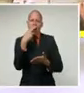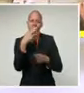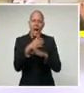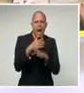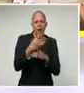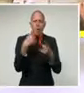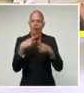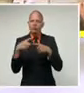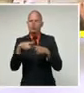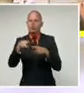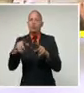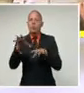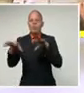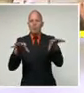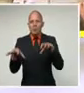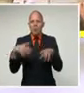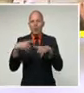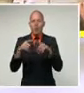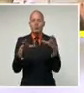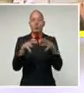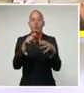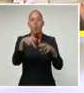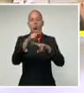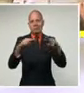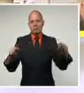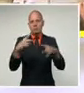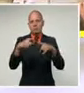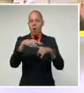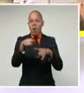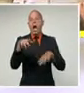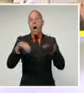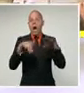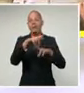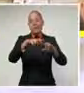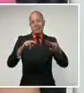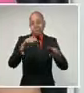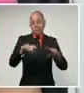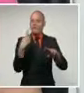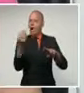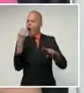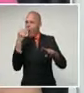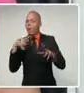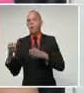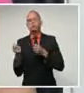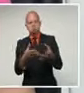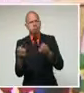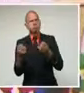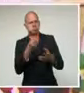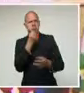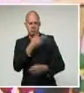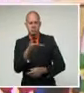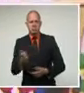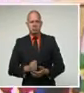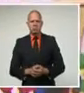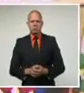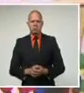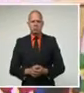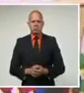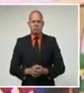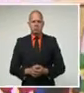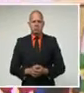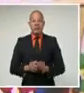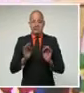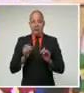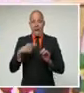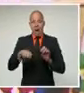aislamiento, zonas de alto riesgo y entrega de abastecimientos, entre otras iniciativas. Ya comprendimos la COVID-19